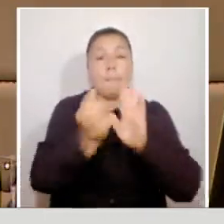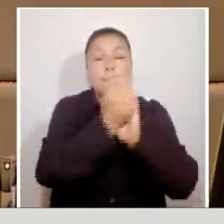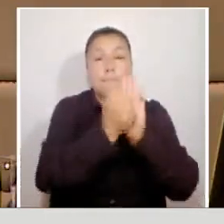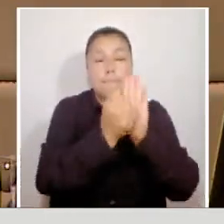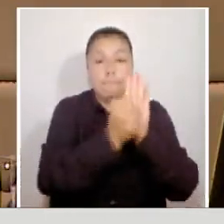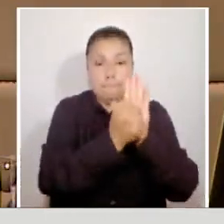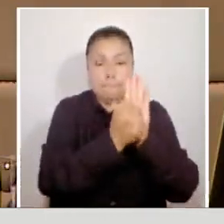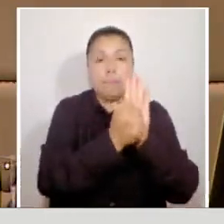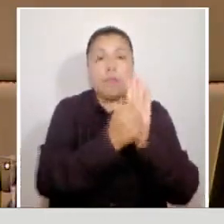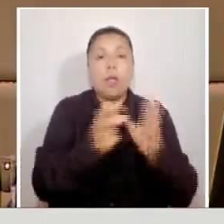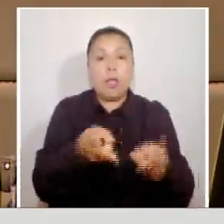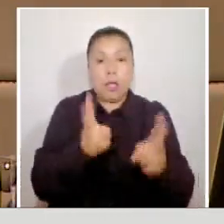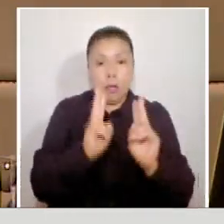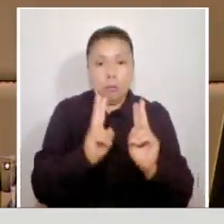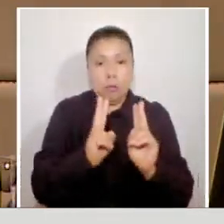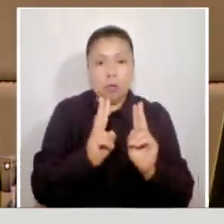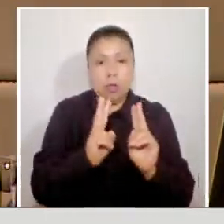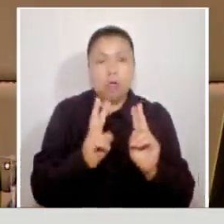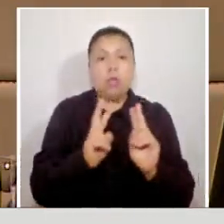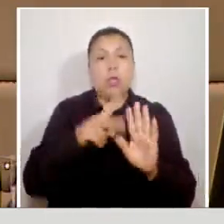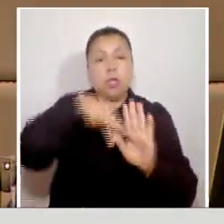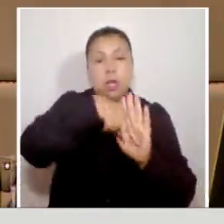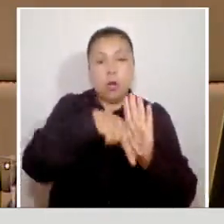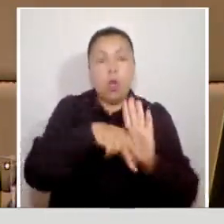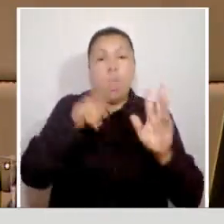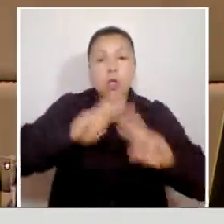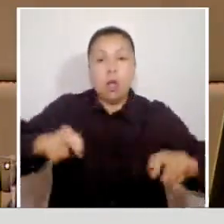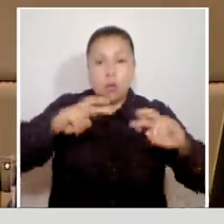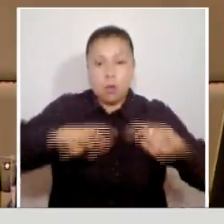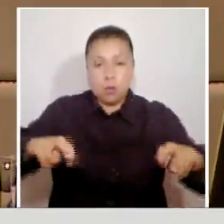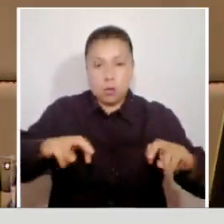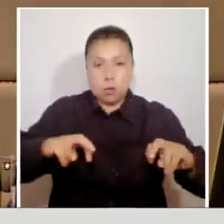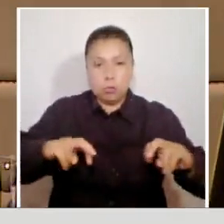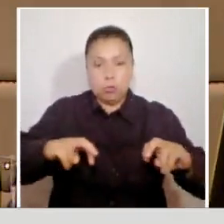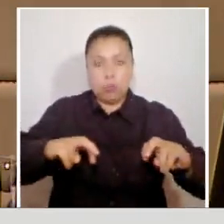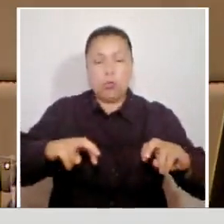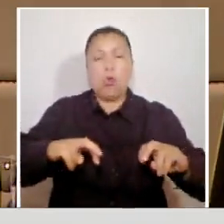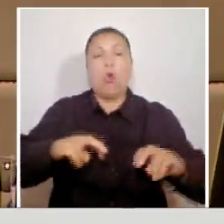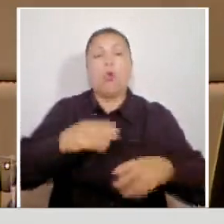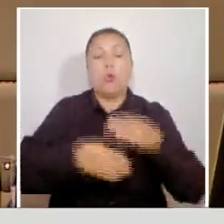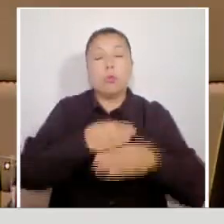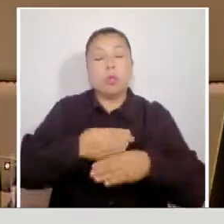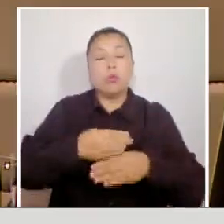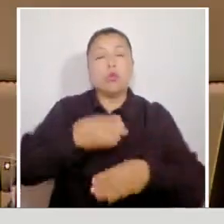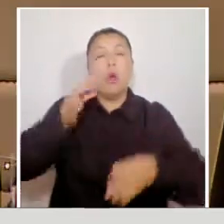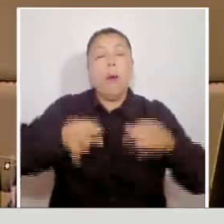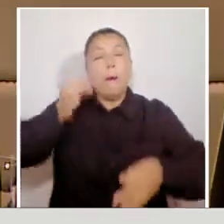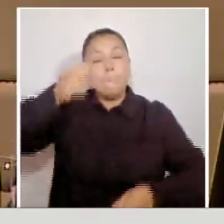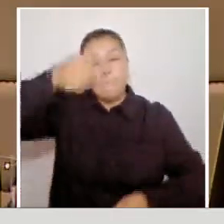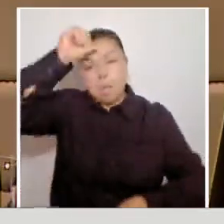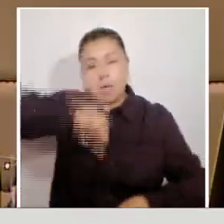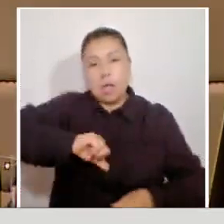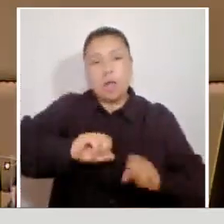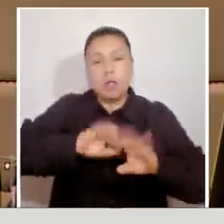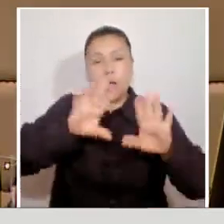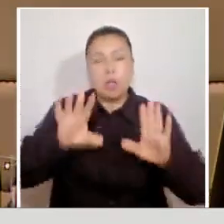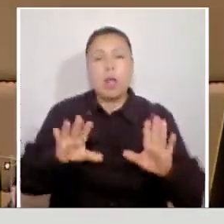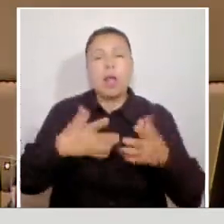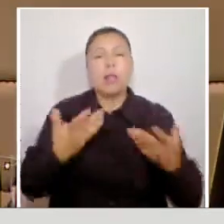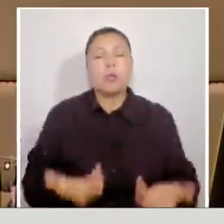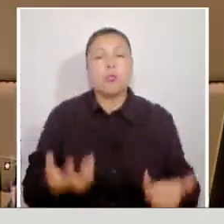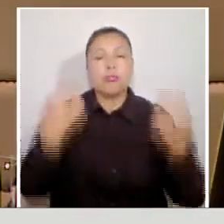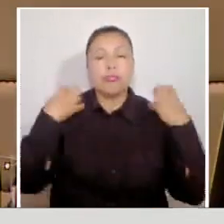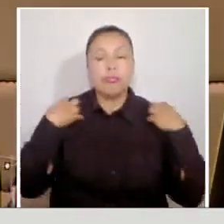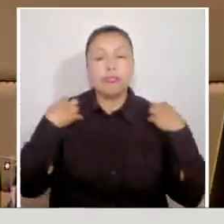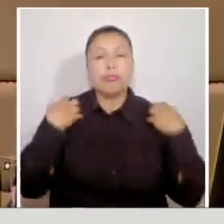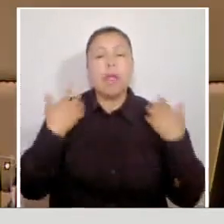permiten la reform maliza de la investigación penal esto clarificar las normas sobre la carga y el estándar